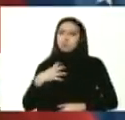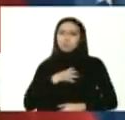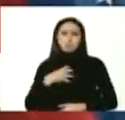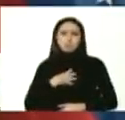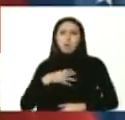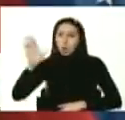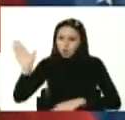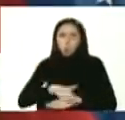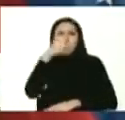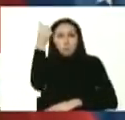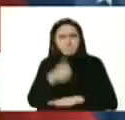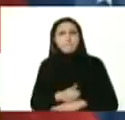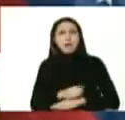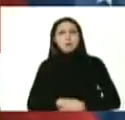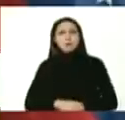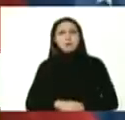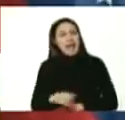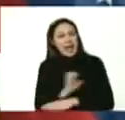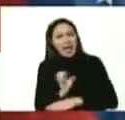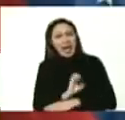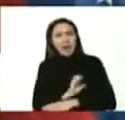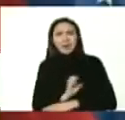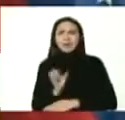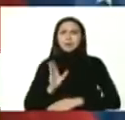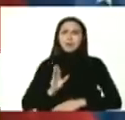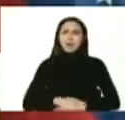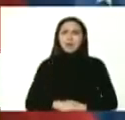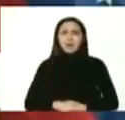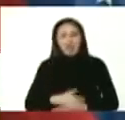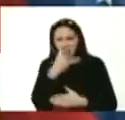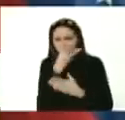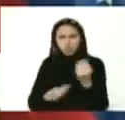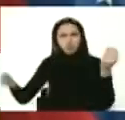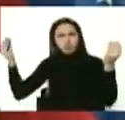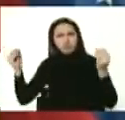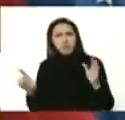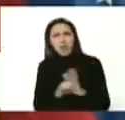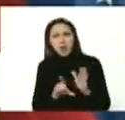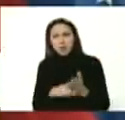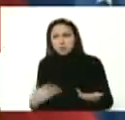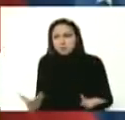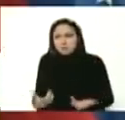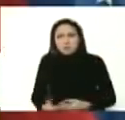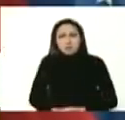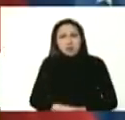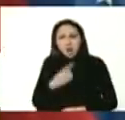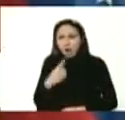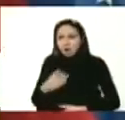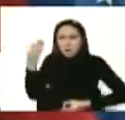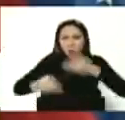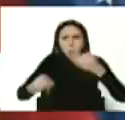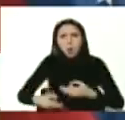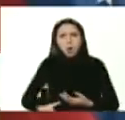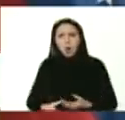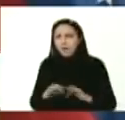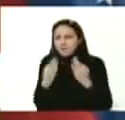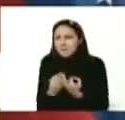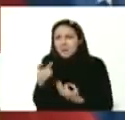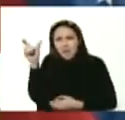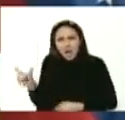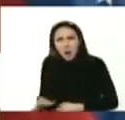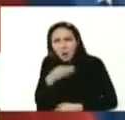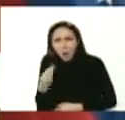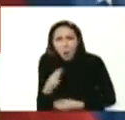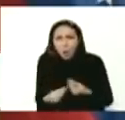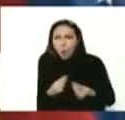un llamado de alerta al respecto, porque eso es escapar de la justicia. ¿Cómo quedan los padres, los familiares de esta